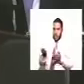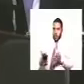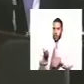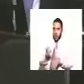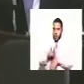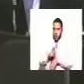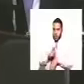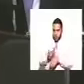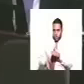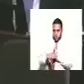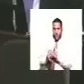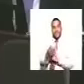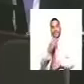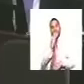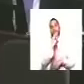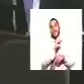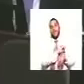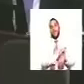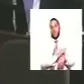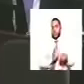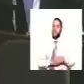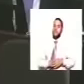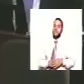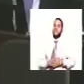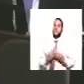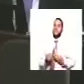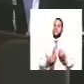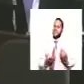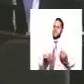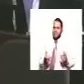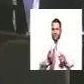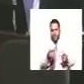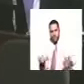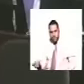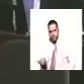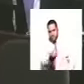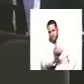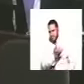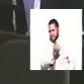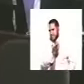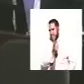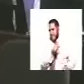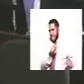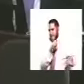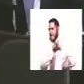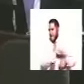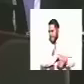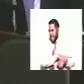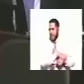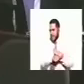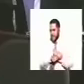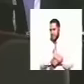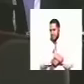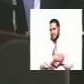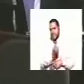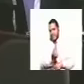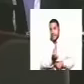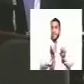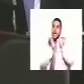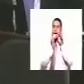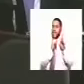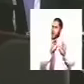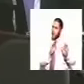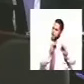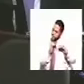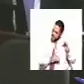Termine, presidente. 30 segundos. ¿Qué van a pensar de los miles de presos, muchos de ellos por delitos menos graves que los